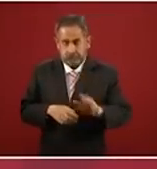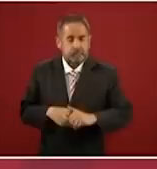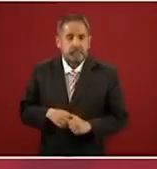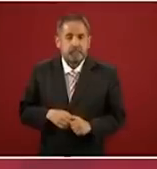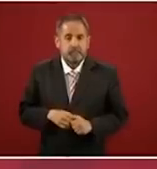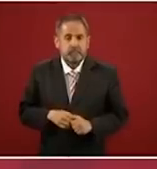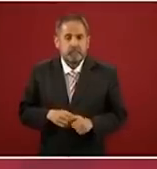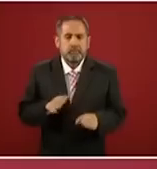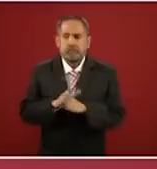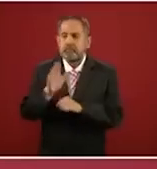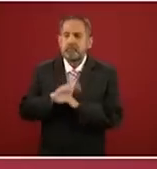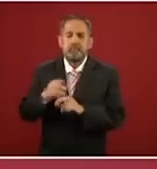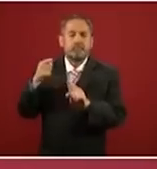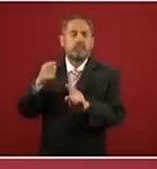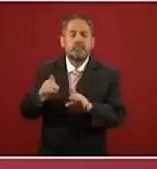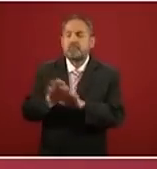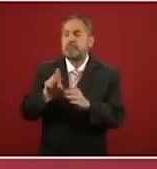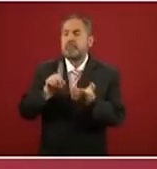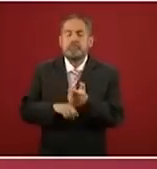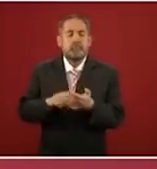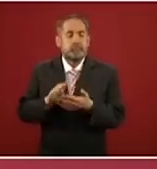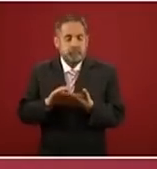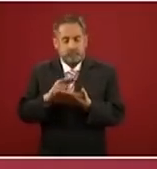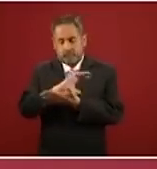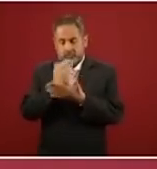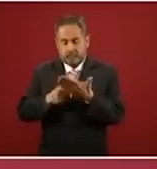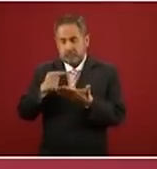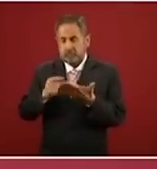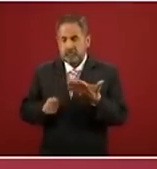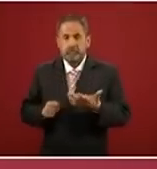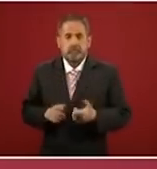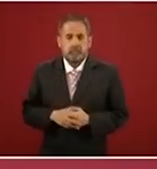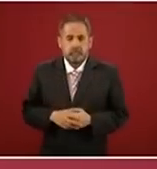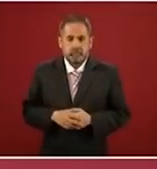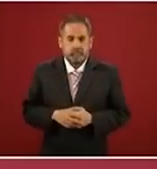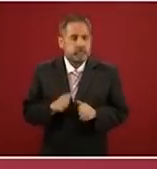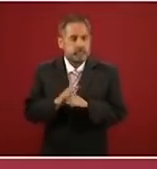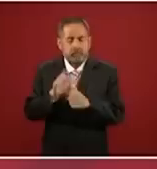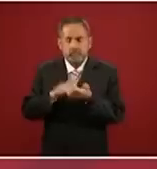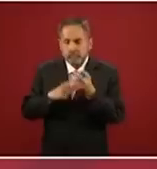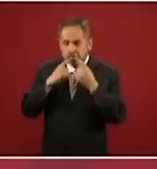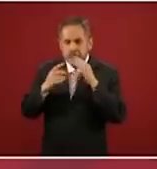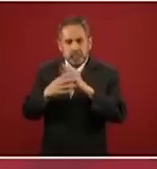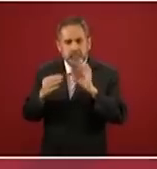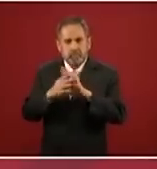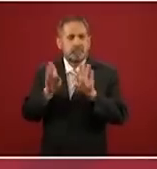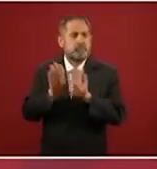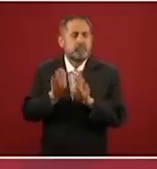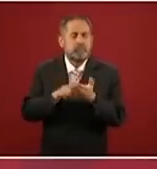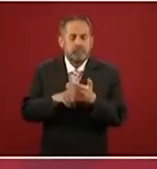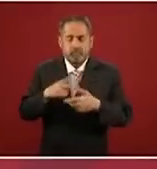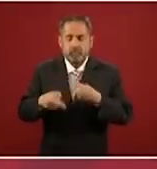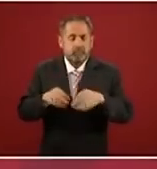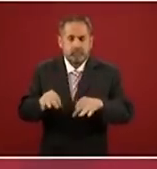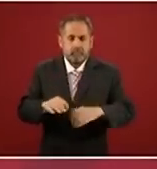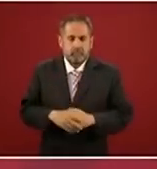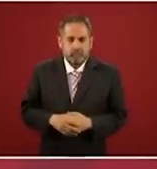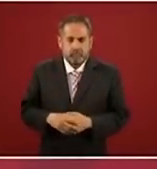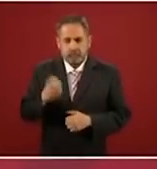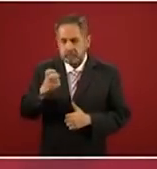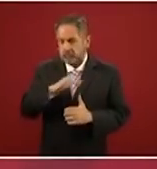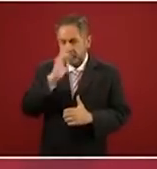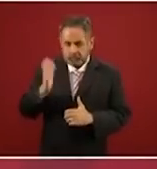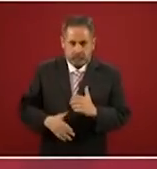cuáles son las cláusulas del contrato o bajo qué condiciones van a laborar todos o se